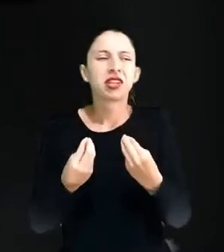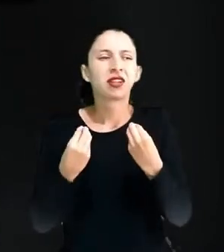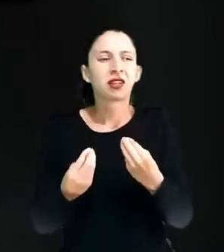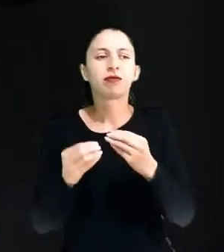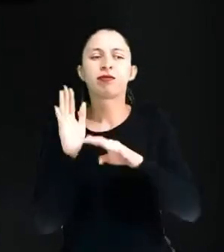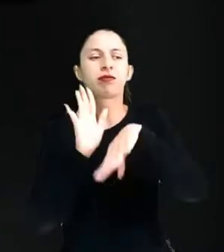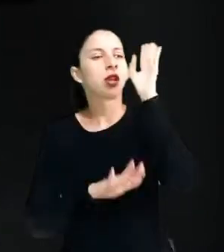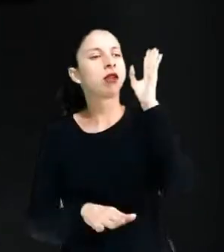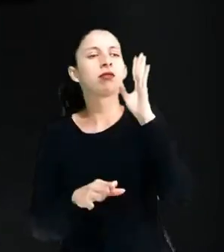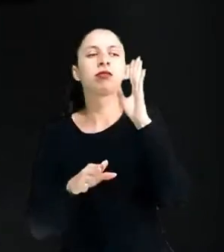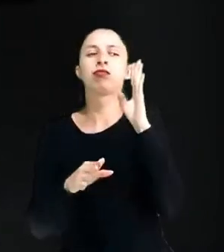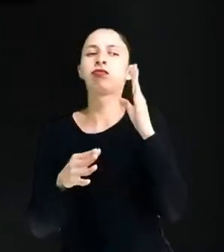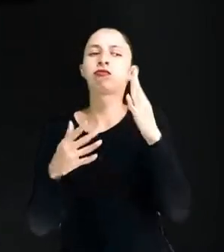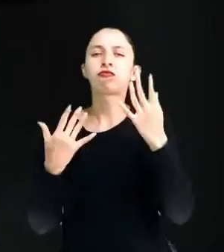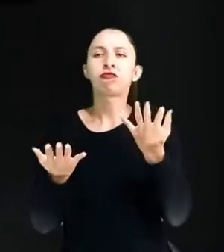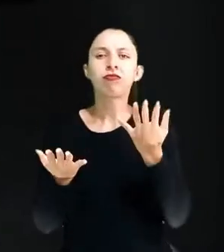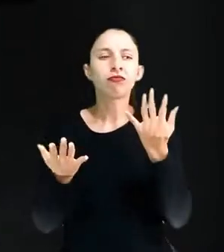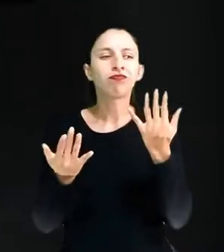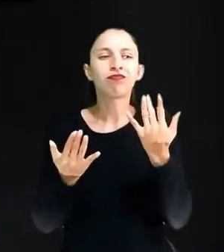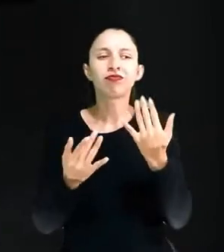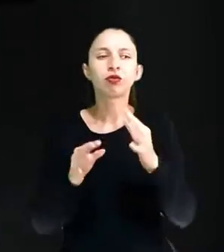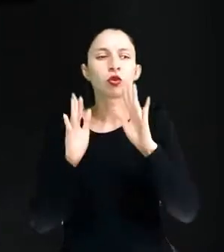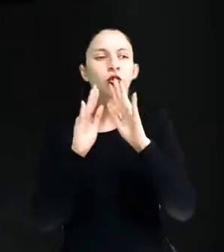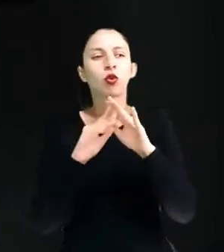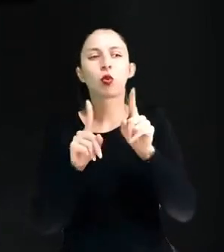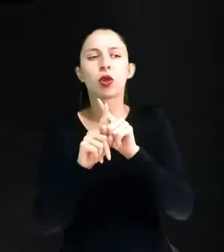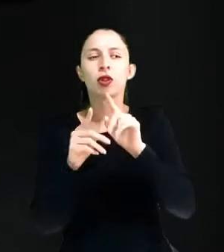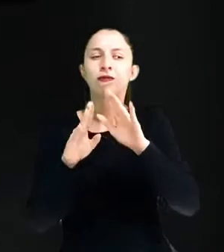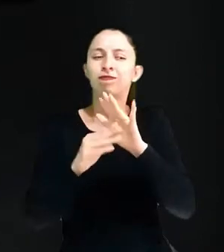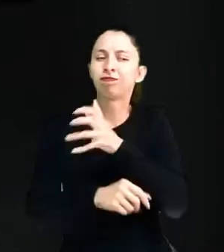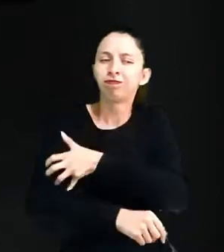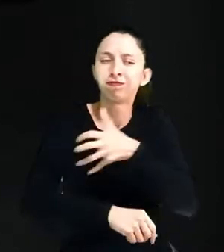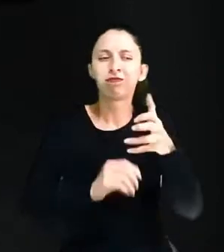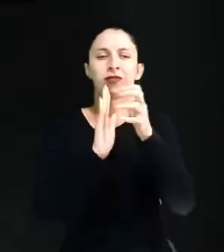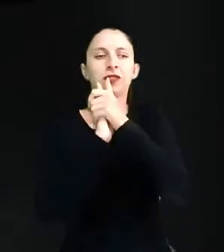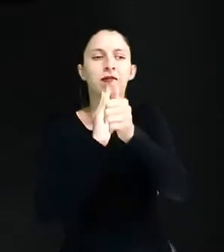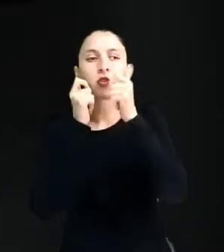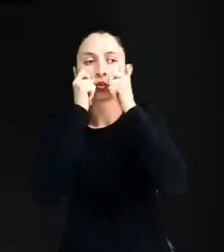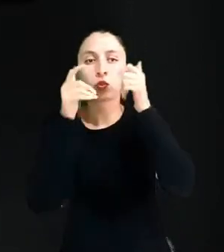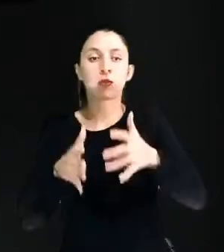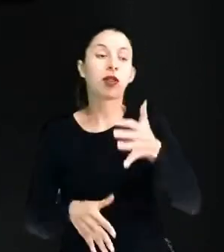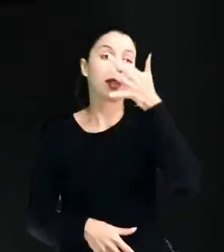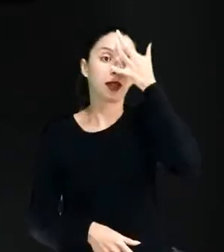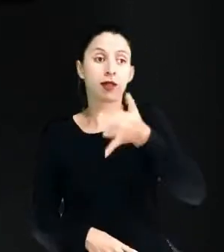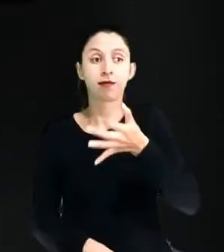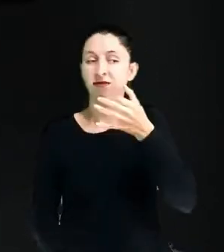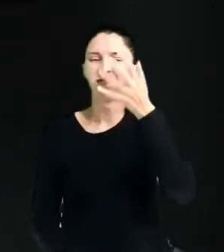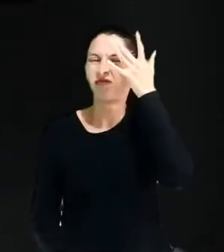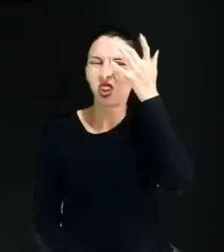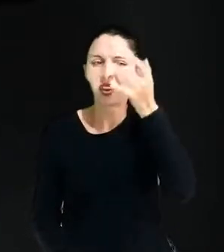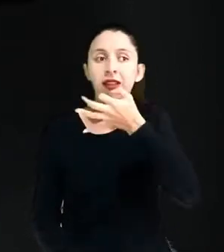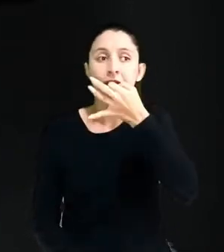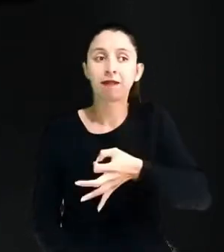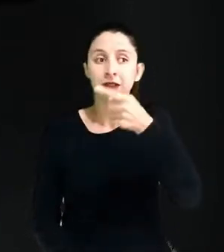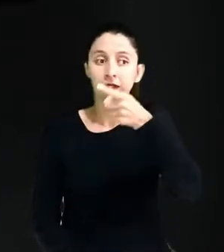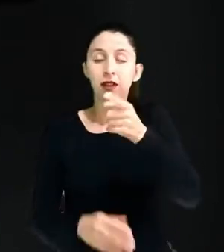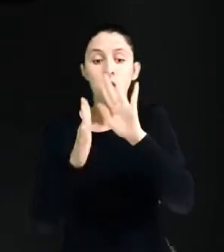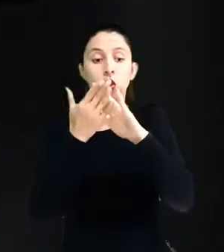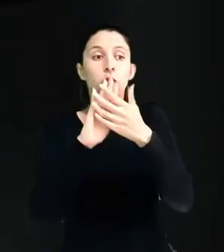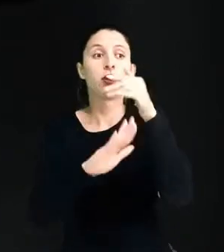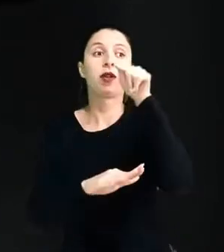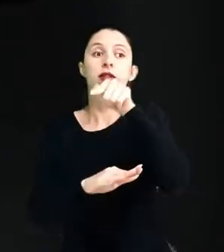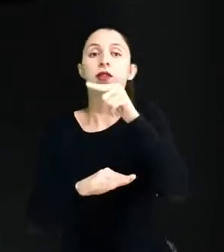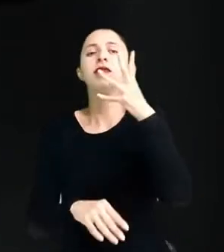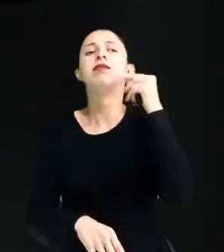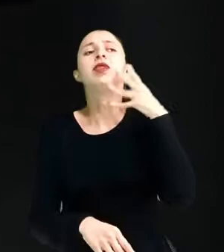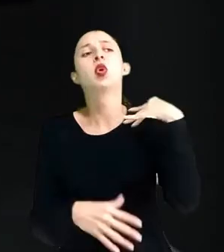que existen por el talento humano, porque realmente la comunidad tiene unas experiencias muy valiosas, tiene